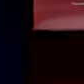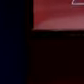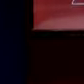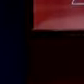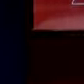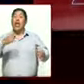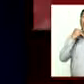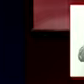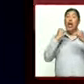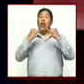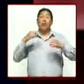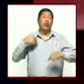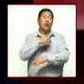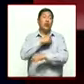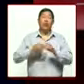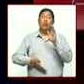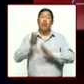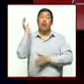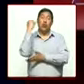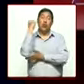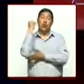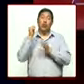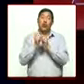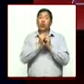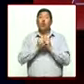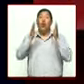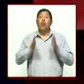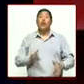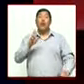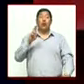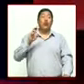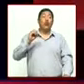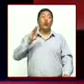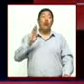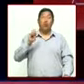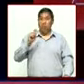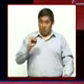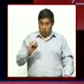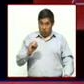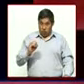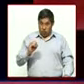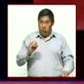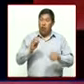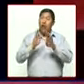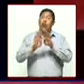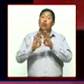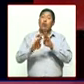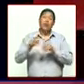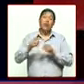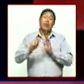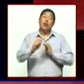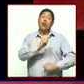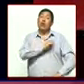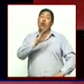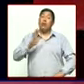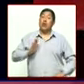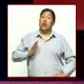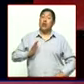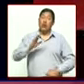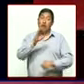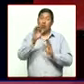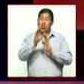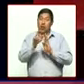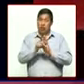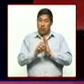Información de último momento, nos trasladamos hasta Sucre con nuestro compañero Roberto Carlos, que se encuentra en puertas del Tribunal Constitucional porque hay una vigilia en